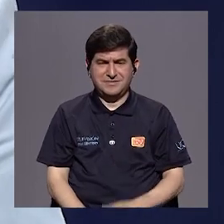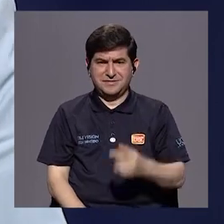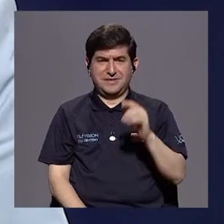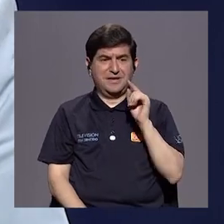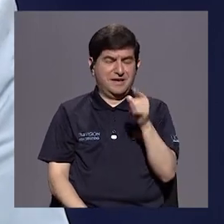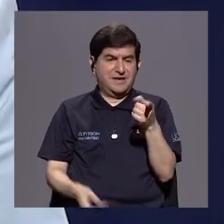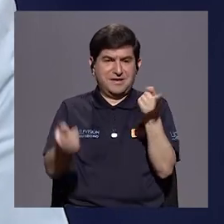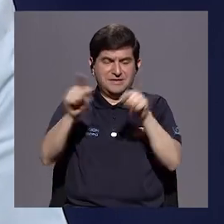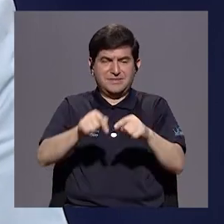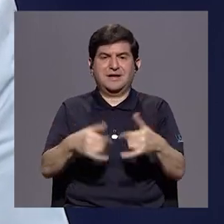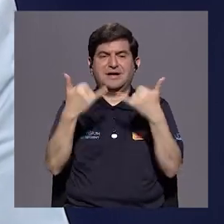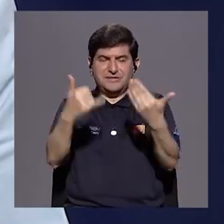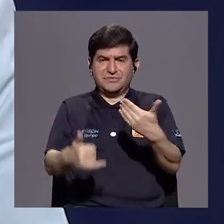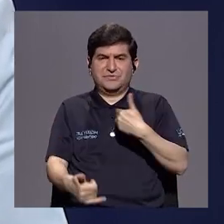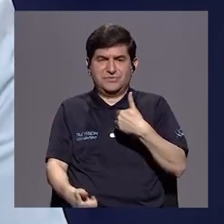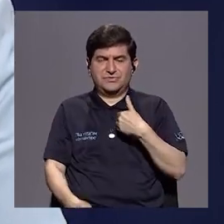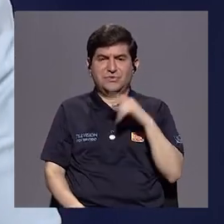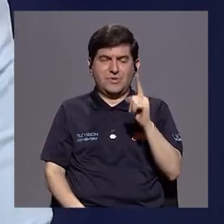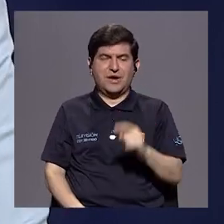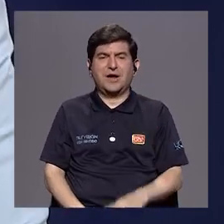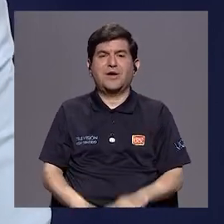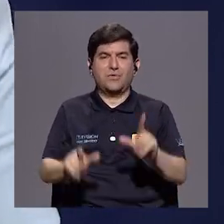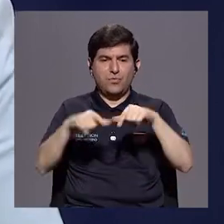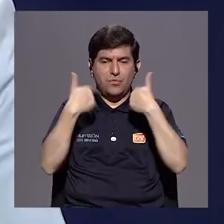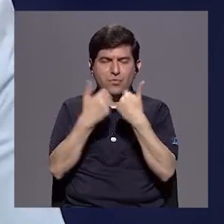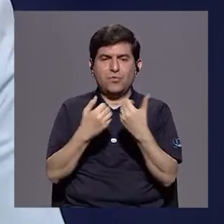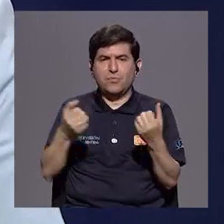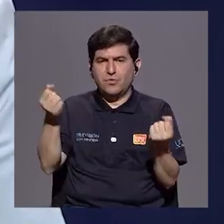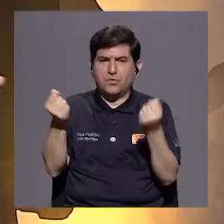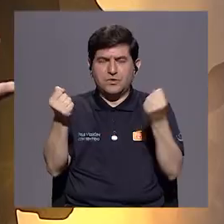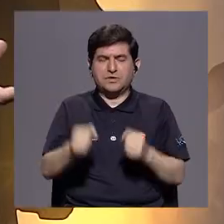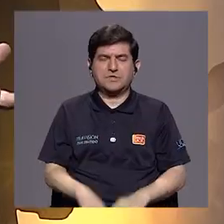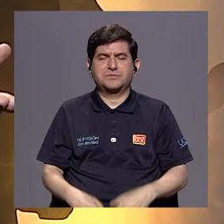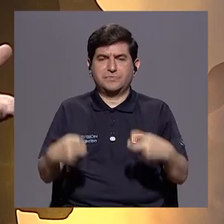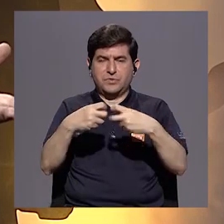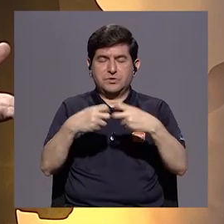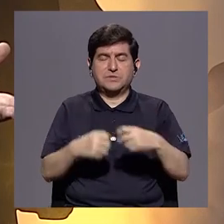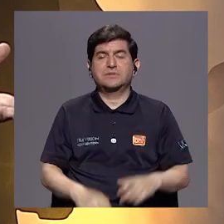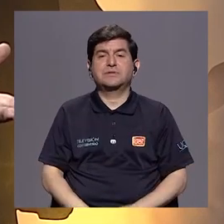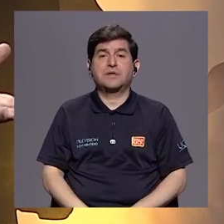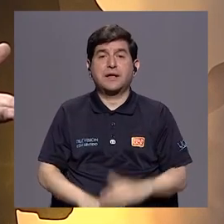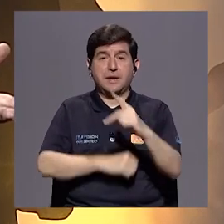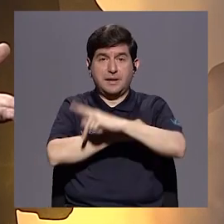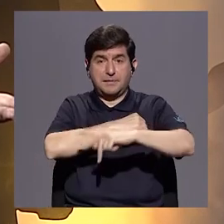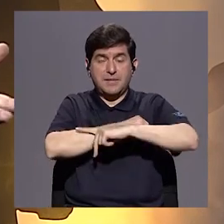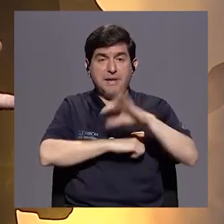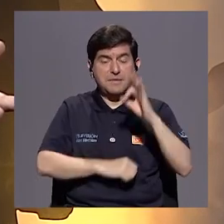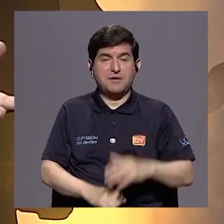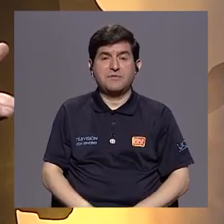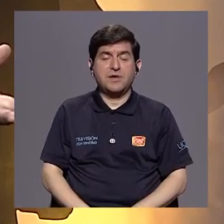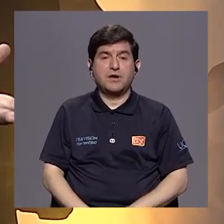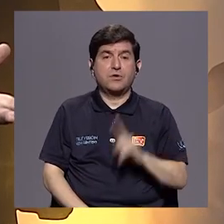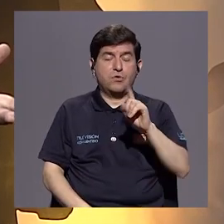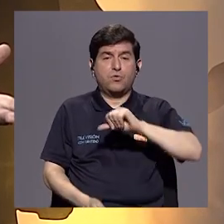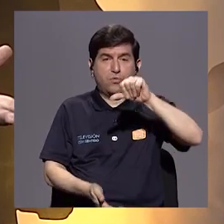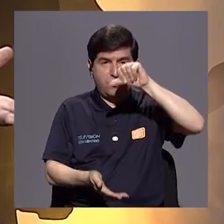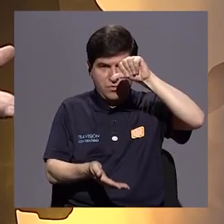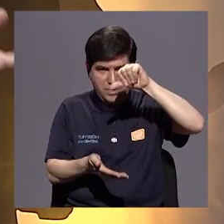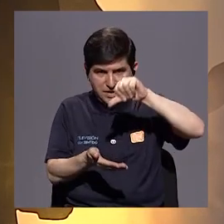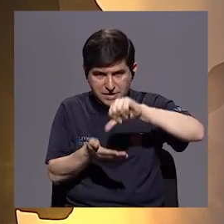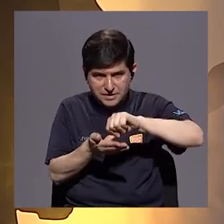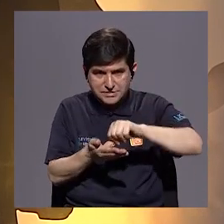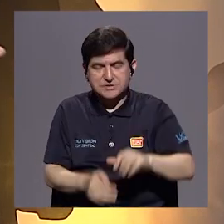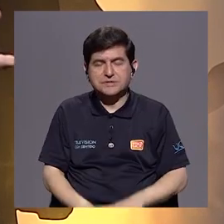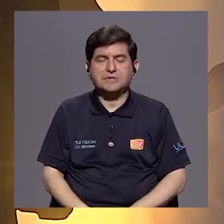de lo que tenemos ahora a una flotilla eléctrica quiere decir que panamá está haciendo bien como una central eléctrica de gas natural